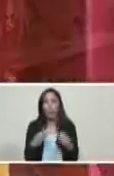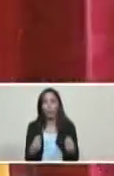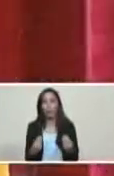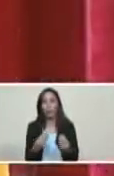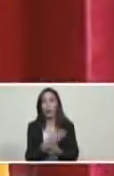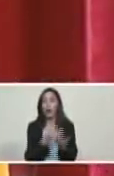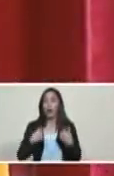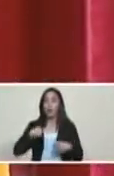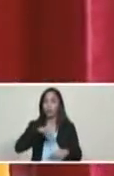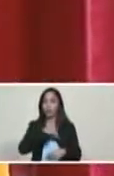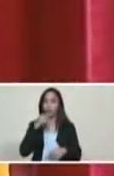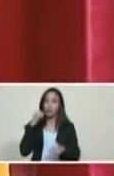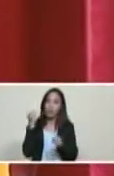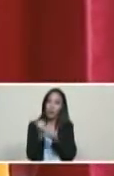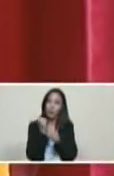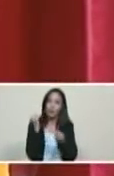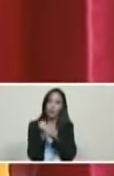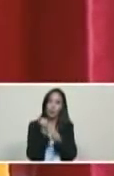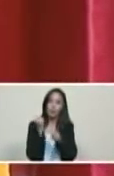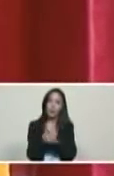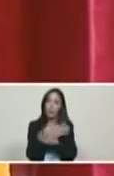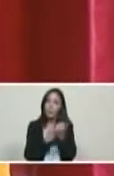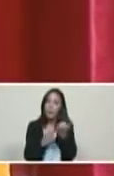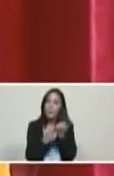nuestras acciones que dejarán huellas,